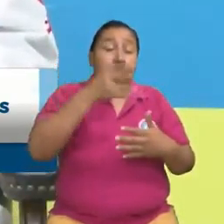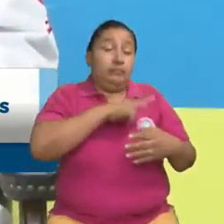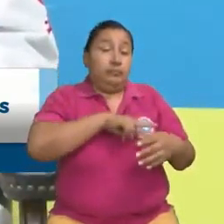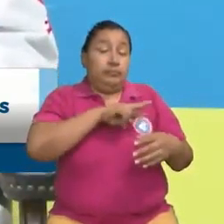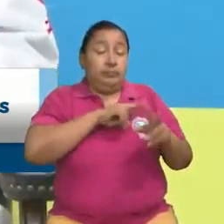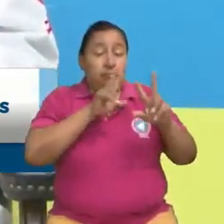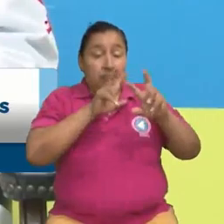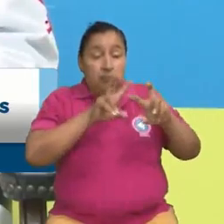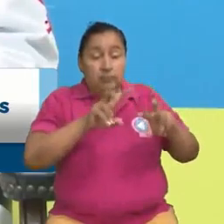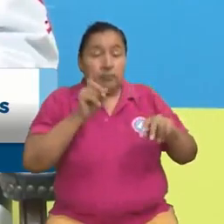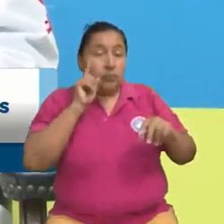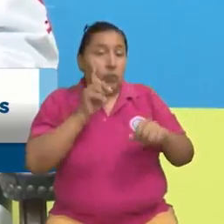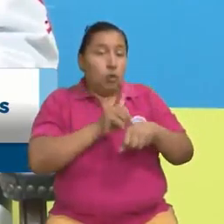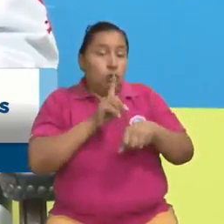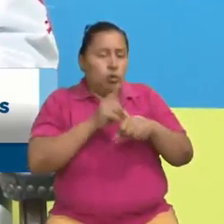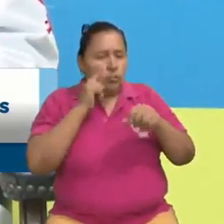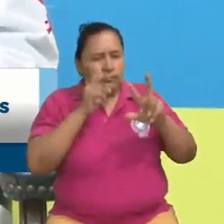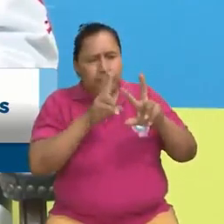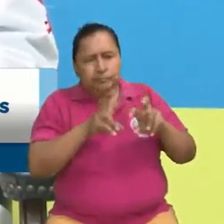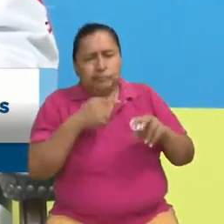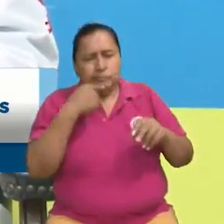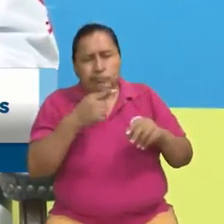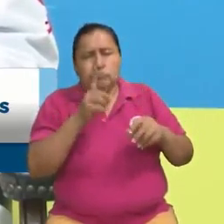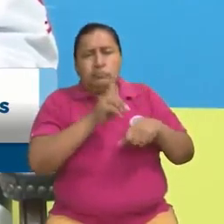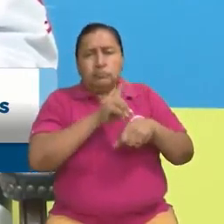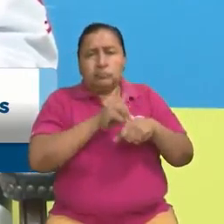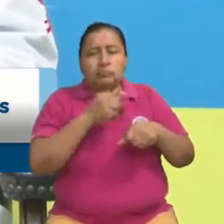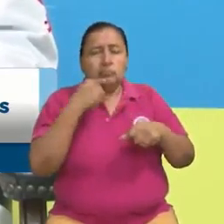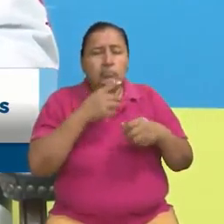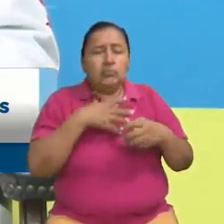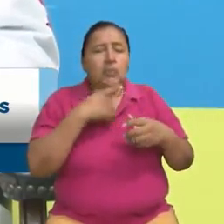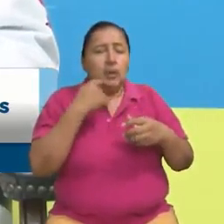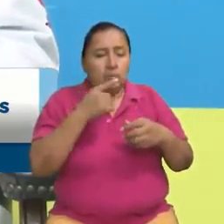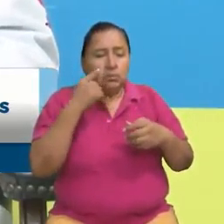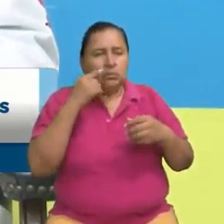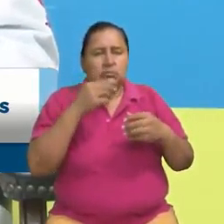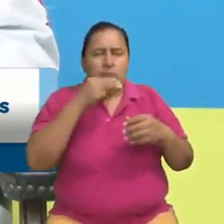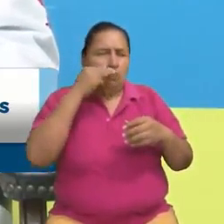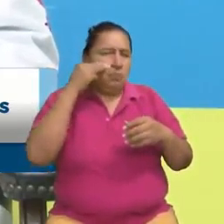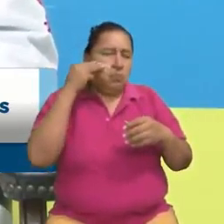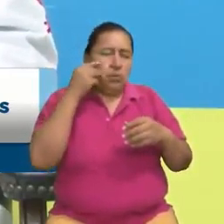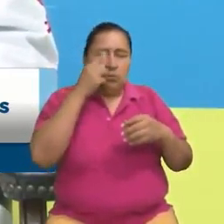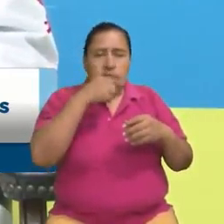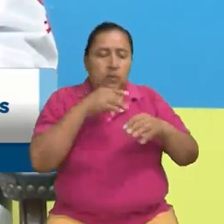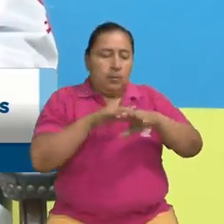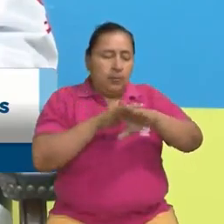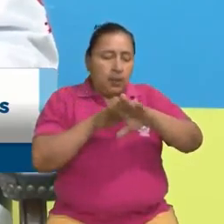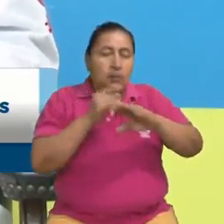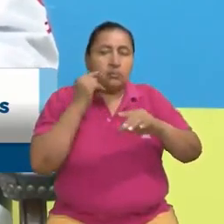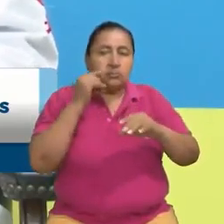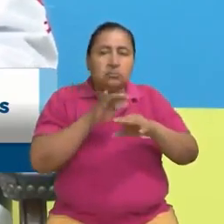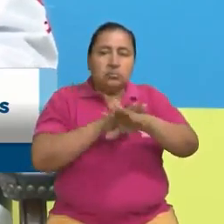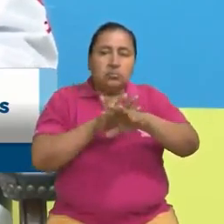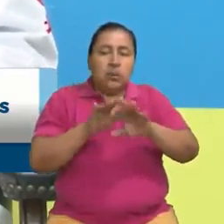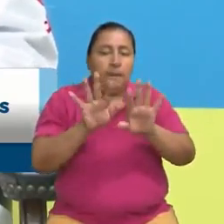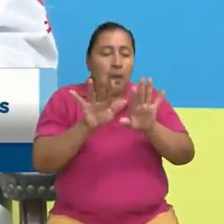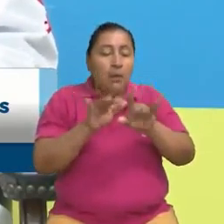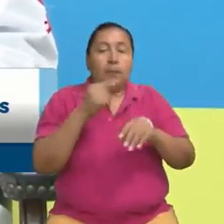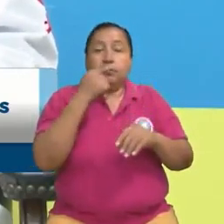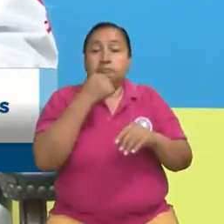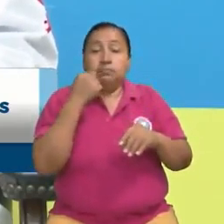médico a la emergencia o a la consulta, pues escuchan un soplo, ven la coloración que tiene en su piel, en sus manos, en su